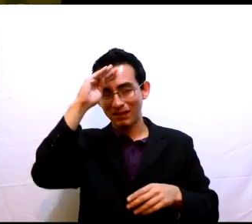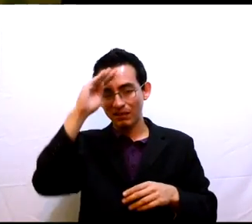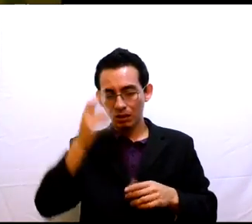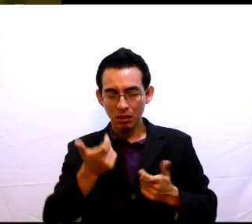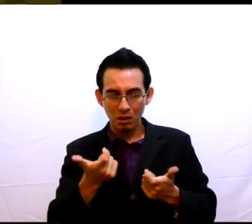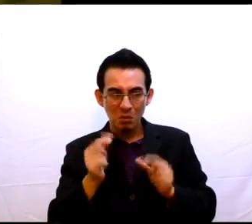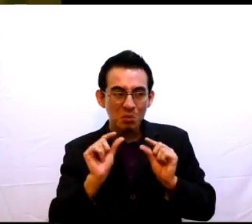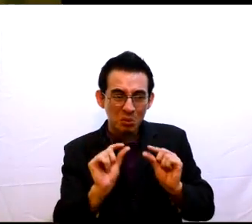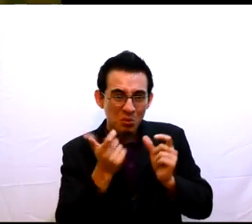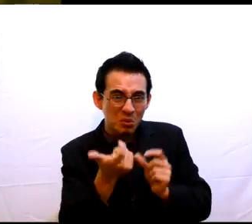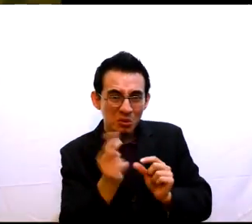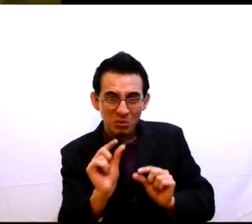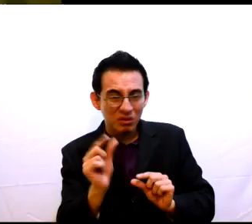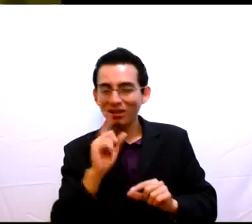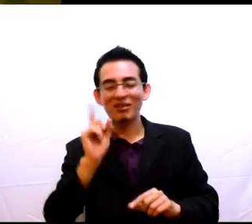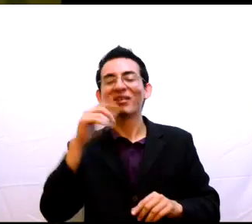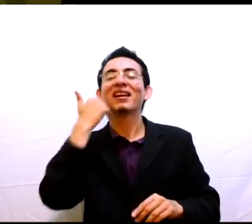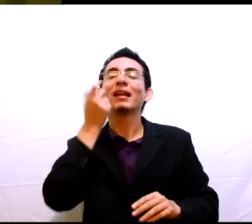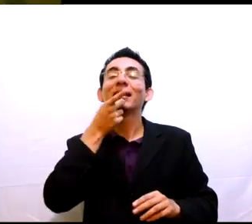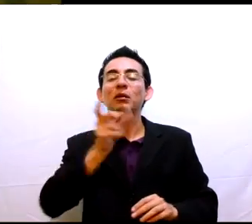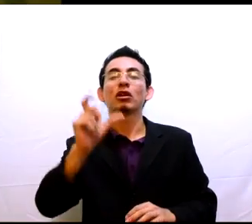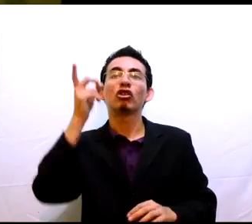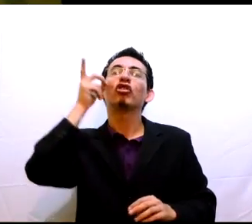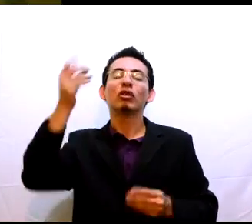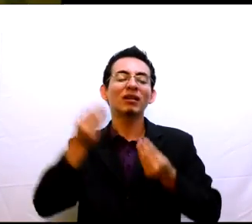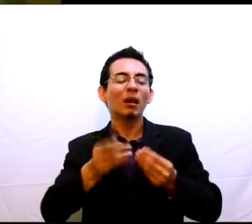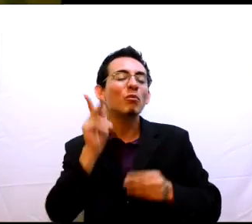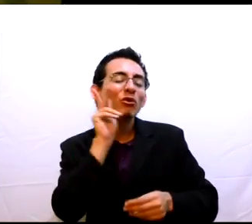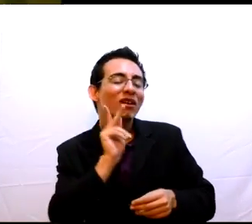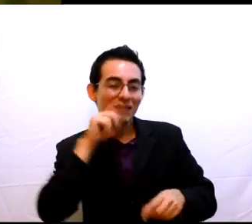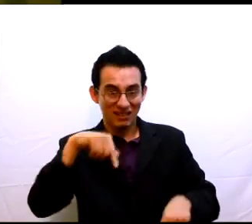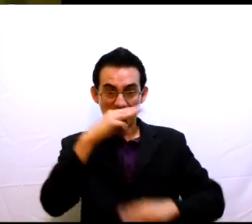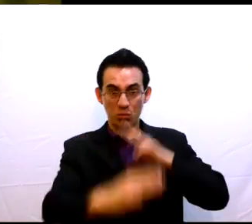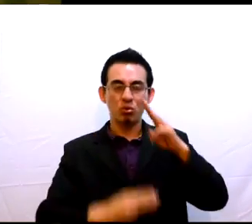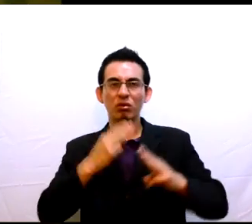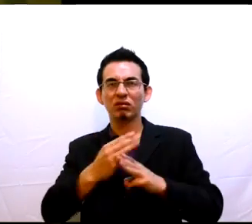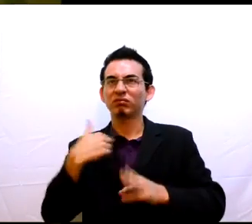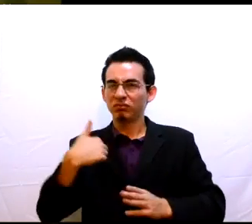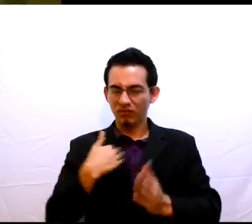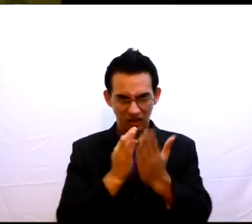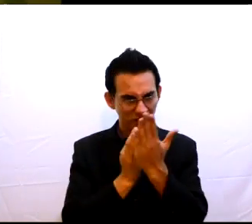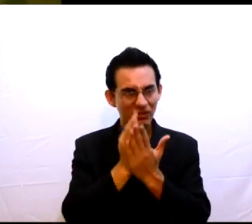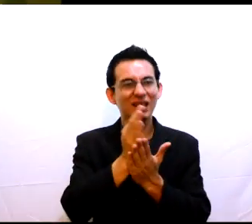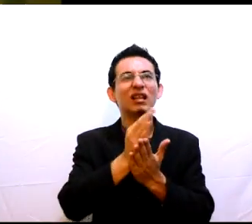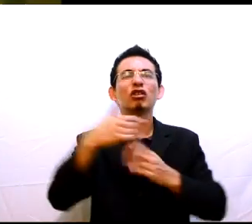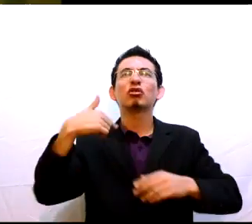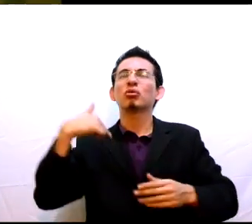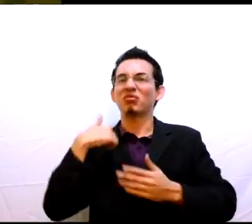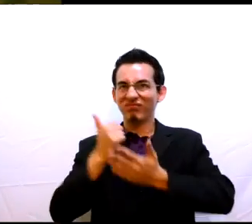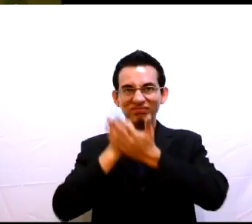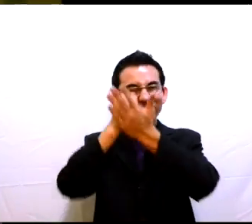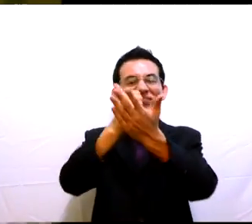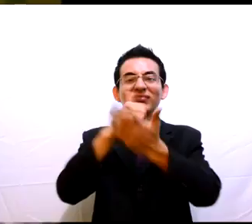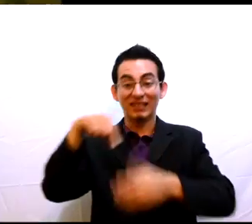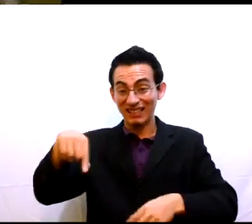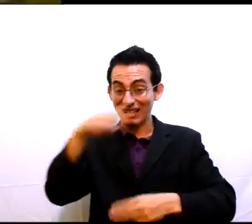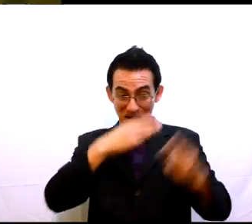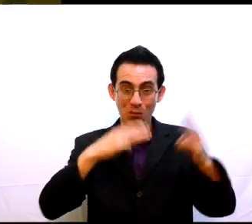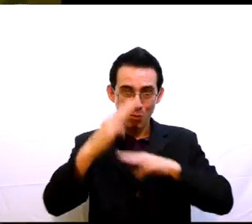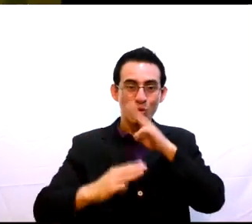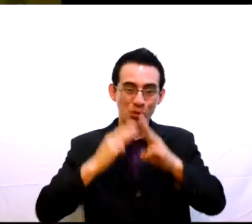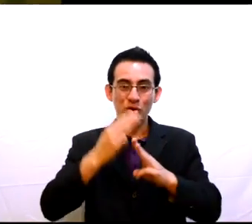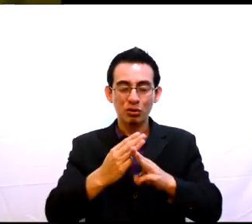significa las cosas de este mundo el que es bien en las cosas de la tierra